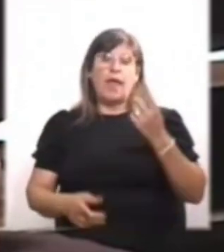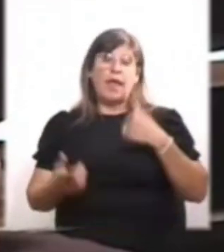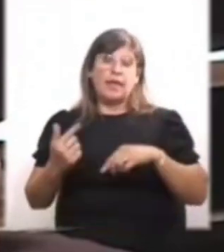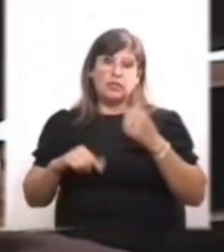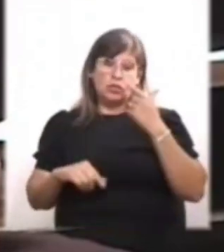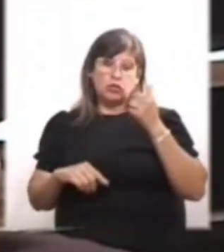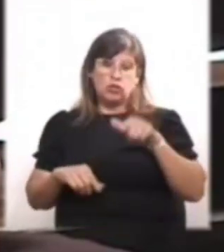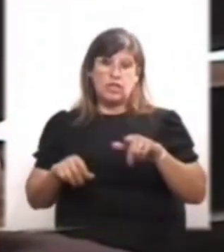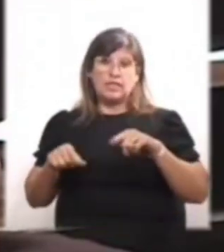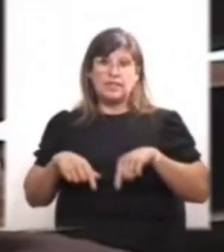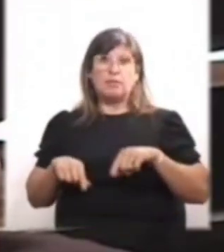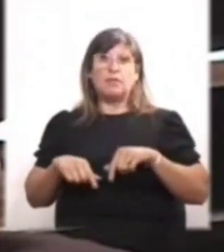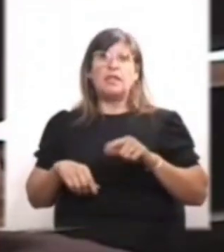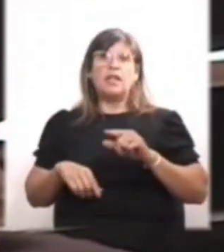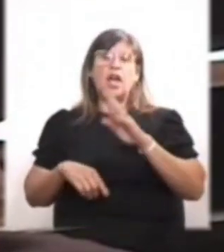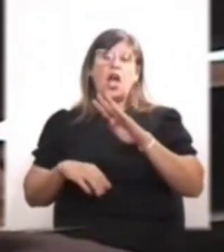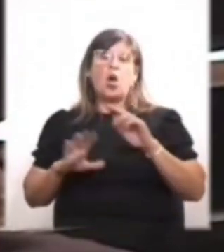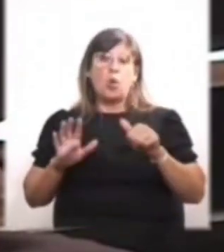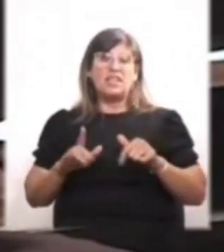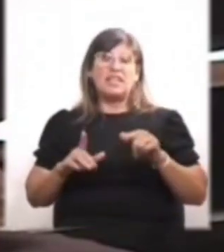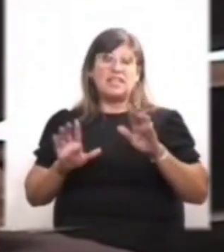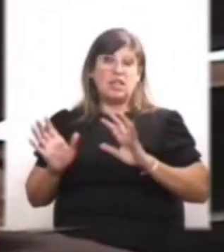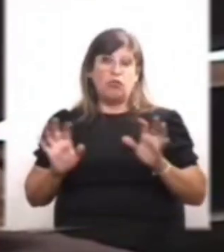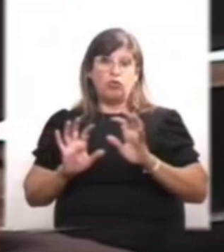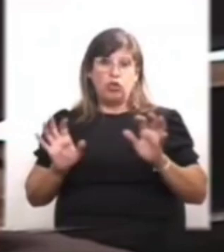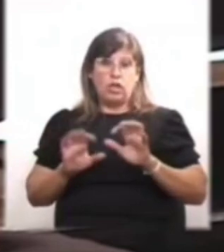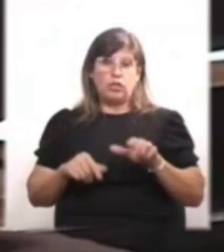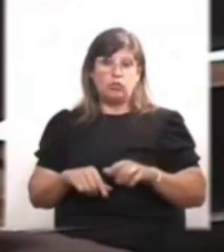Entonces, ese ministerio con 46 funcionarios